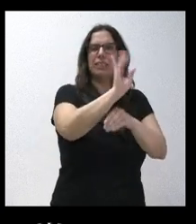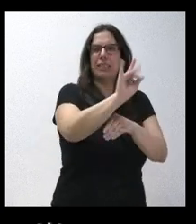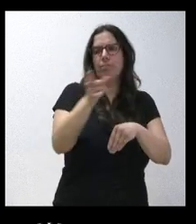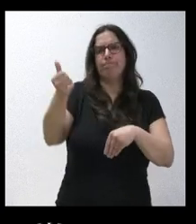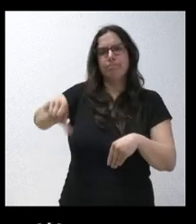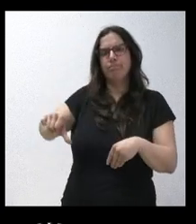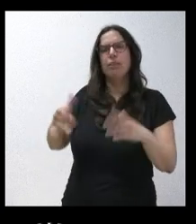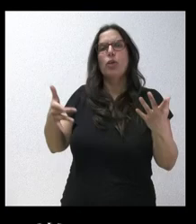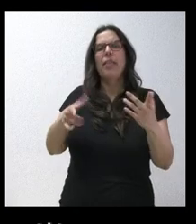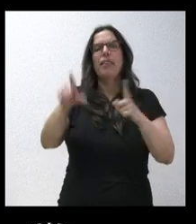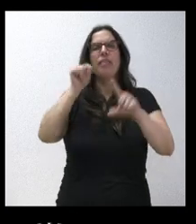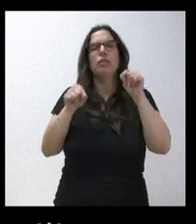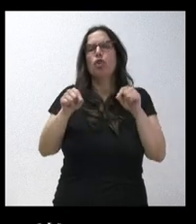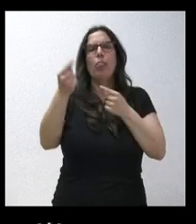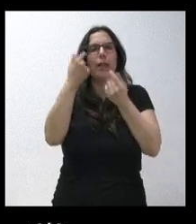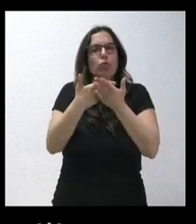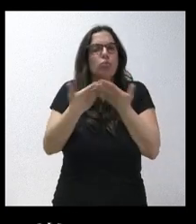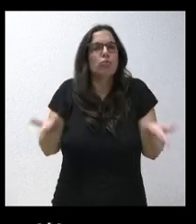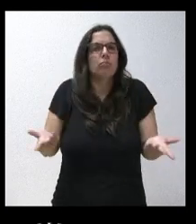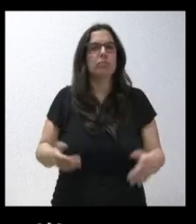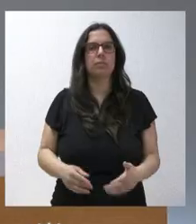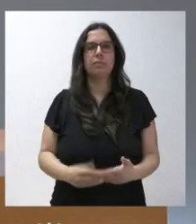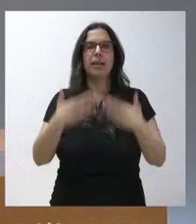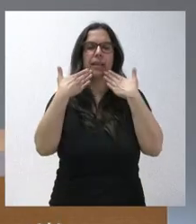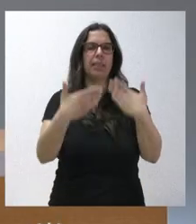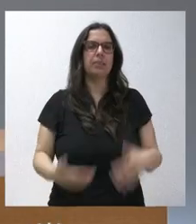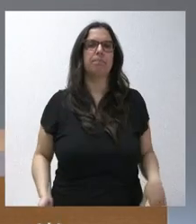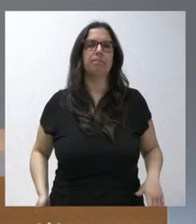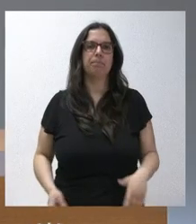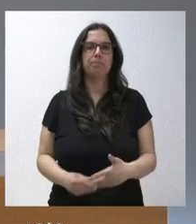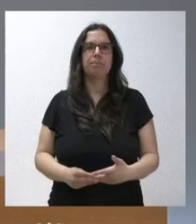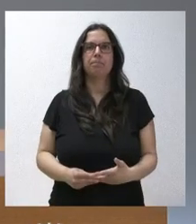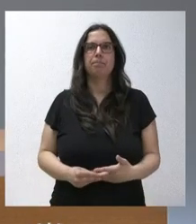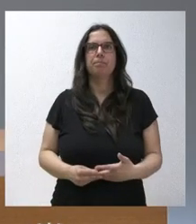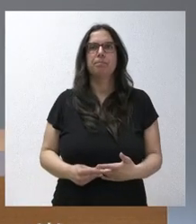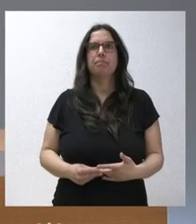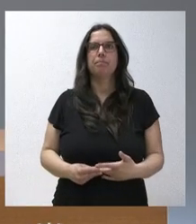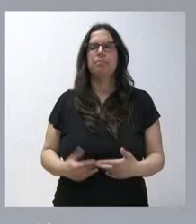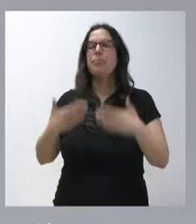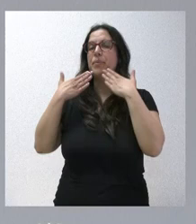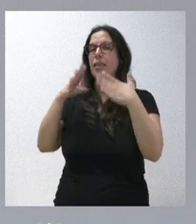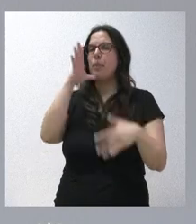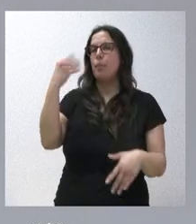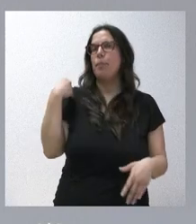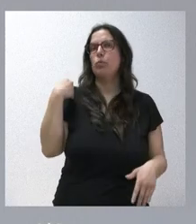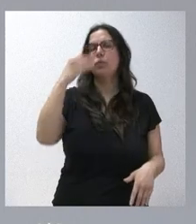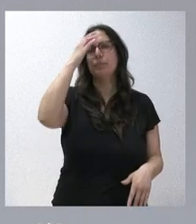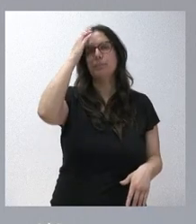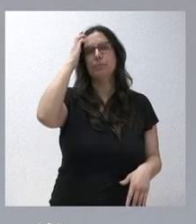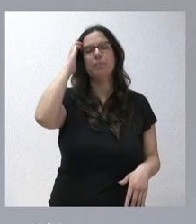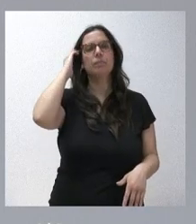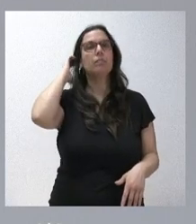para tomar esta decisión Muchas gracias graas Muchas gracias por por la pregunta bien